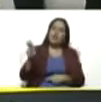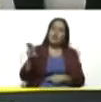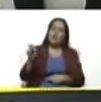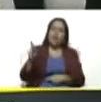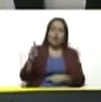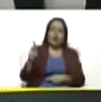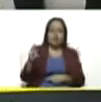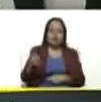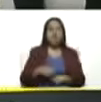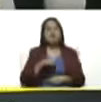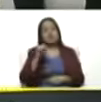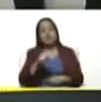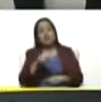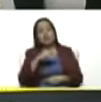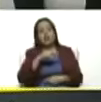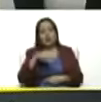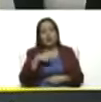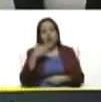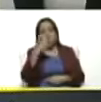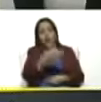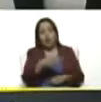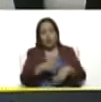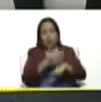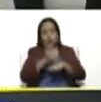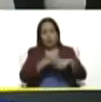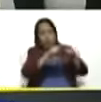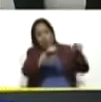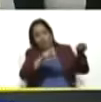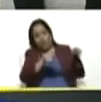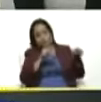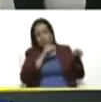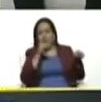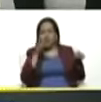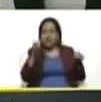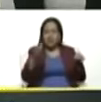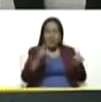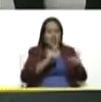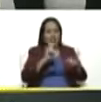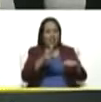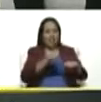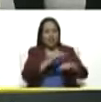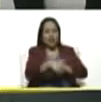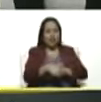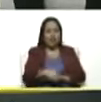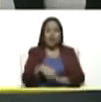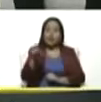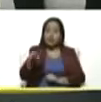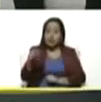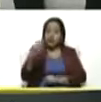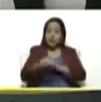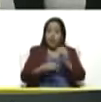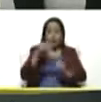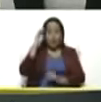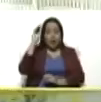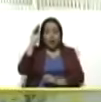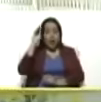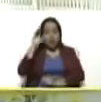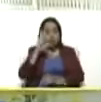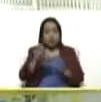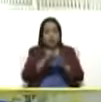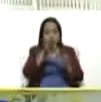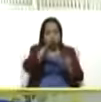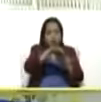hemos ido, ¿vale? Sí, sí, sí. Por culpa de Héctor no he ido para allá. Sí. Oye, y Eduardo se ha convertido en un maestro también para los caficultores de la